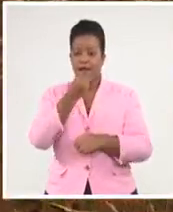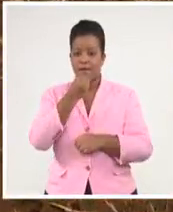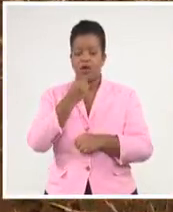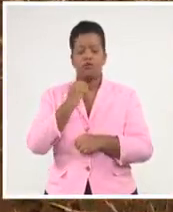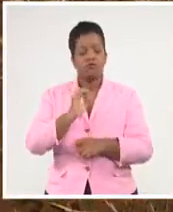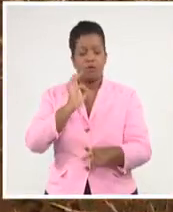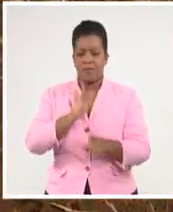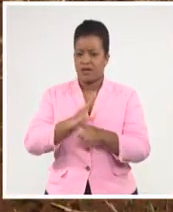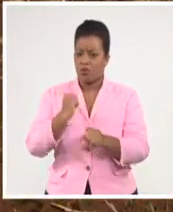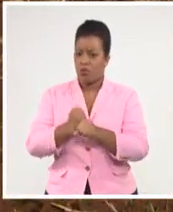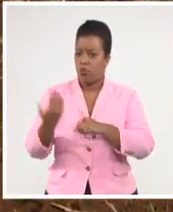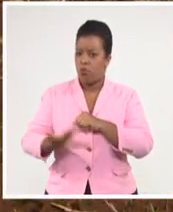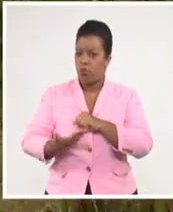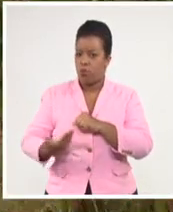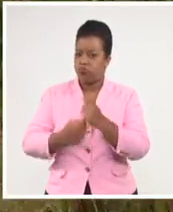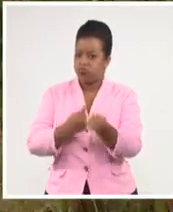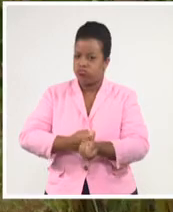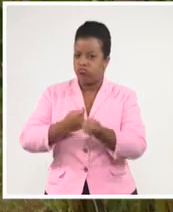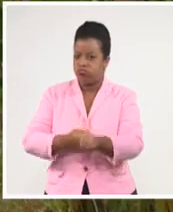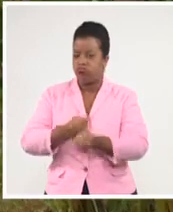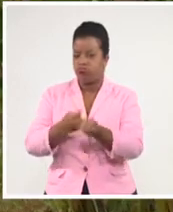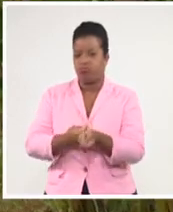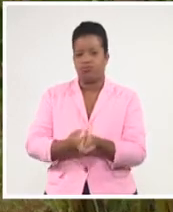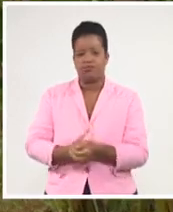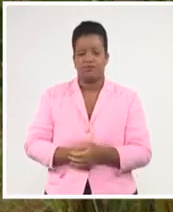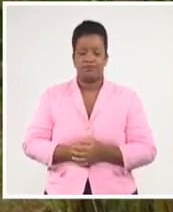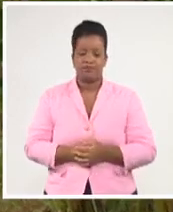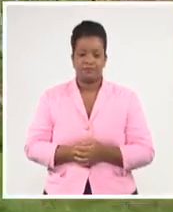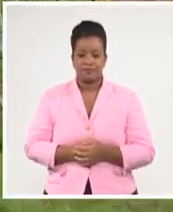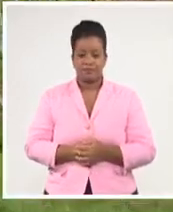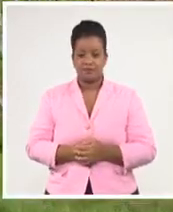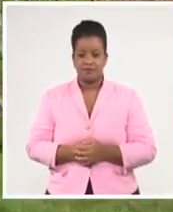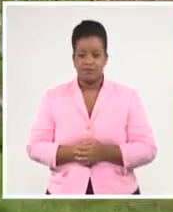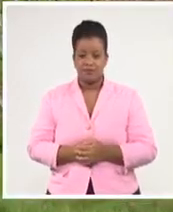surco para aumentar sus ingresos. Desde Matanzas, Janet Peña Costa, Sistema Informativo.